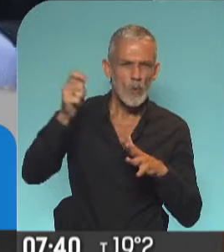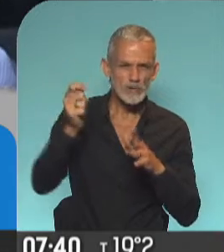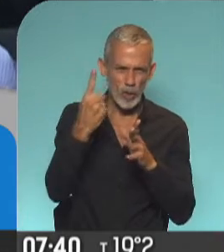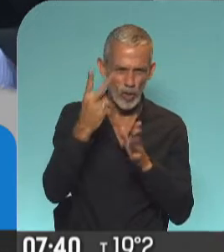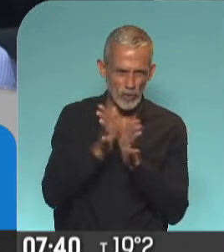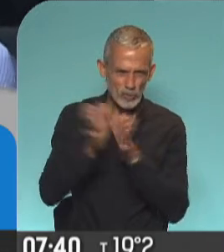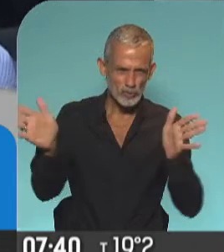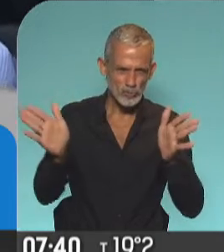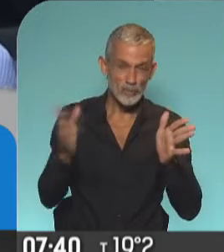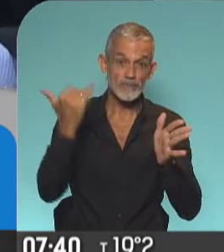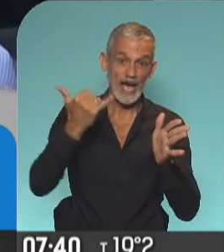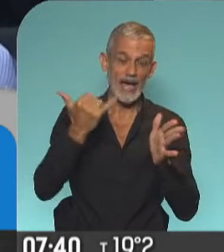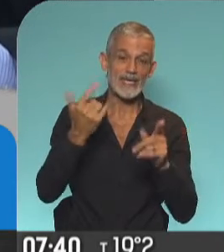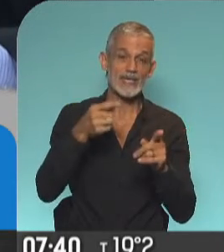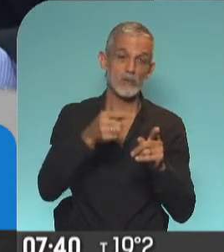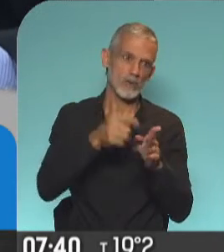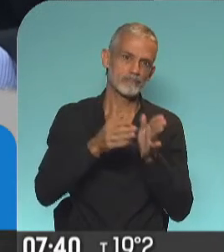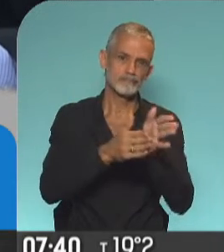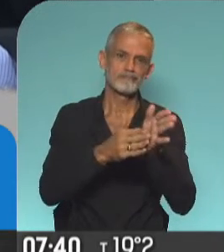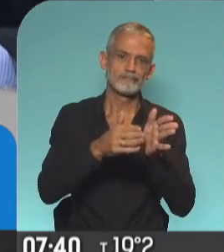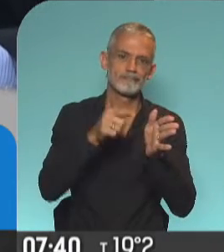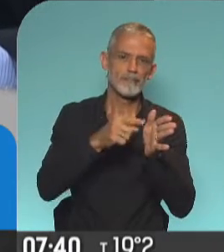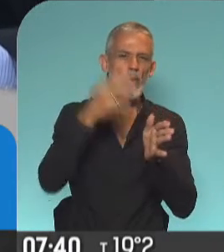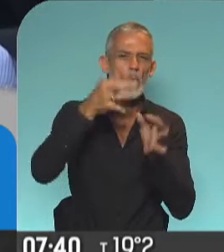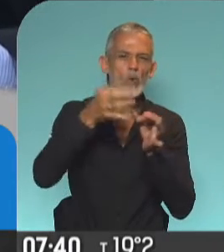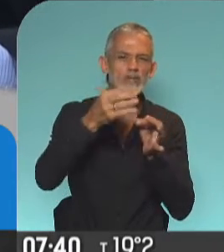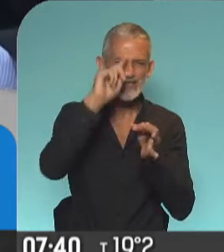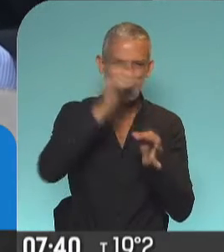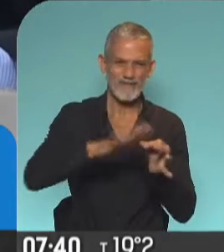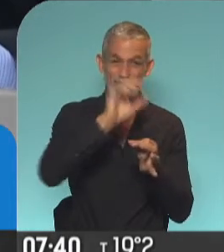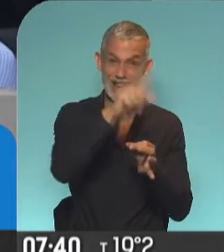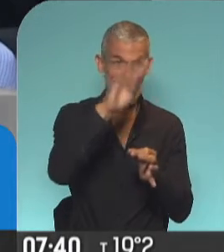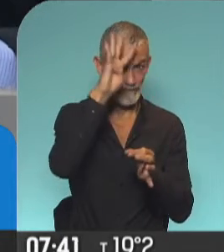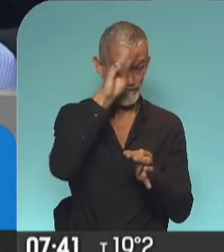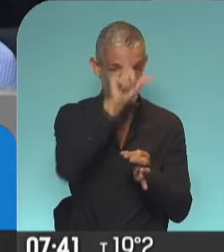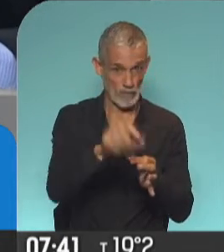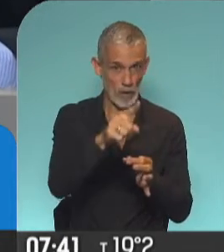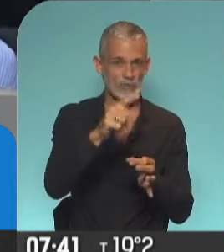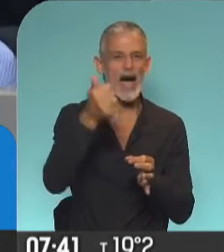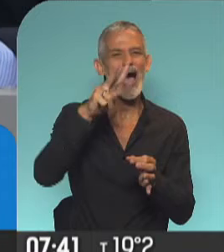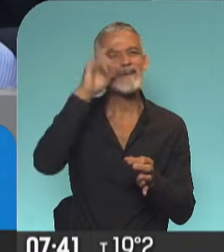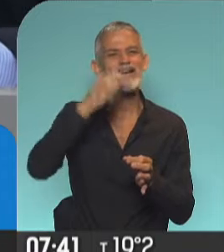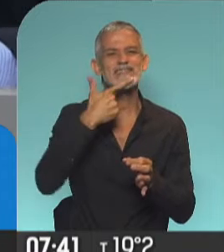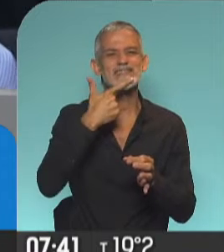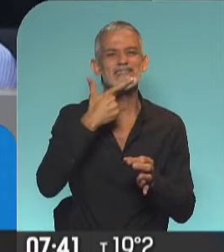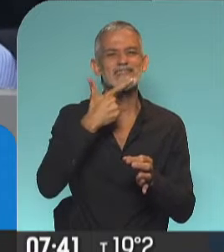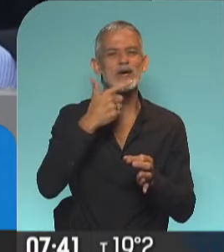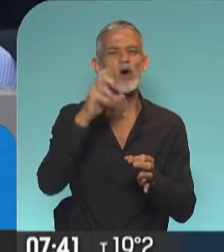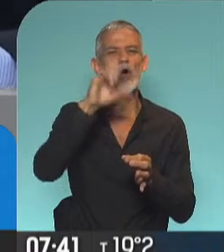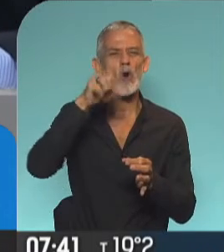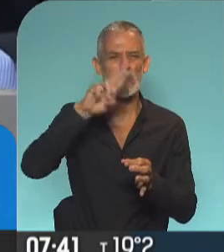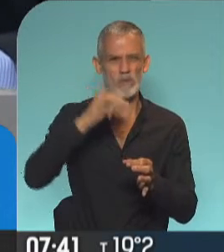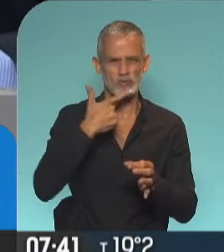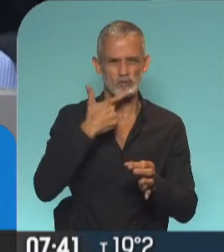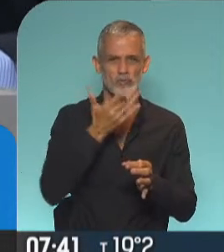canales. Hay una acción de habeas corpus que tramita ante la Justicia Federal de Formosa. El habeas corpus es una situación que tiene que ver